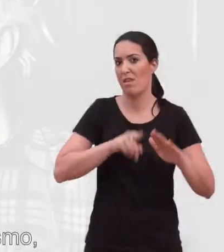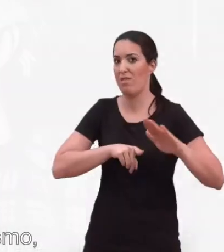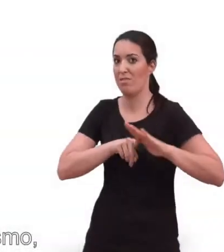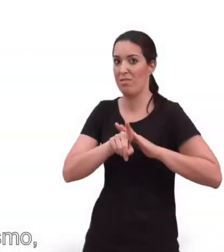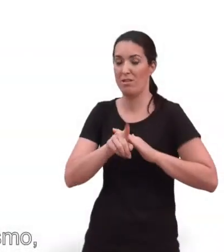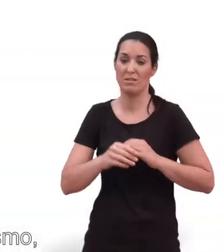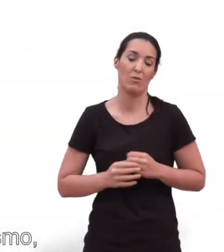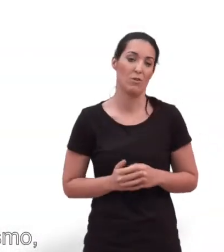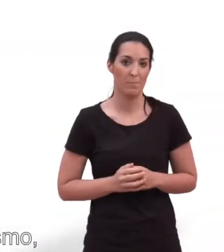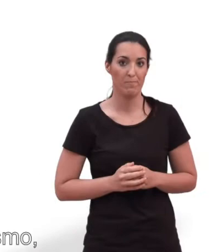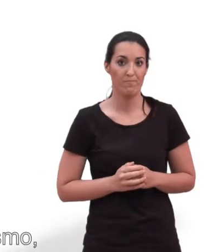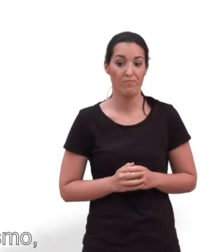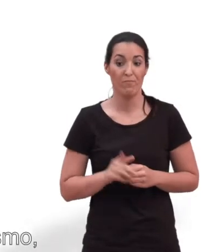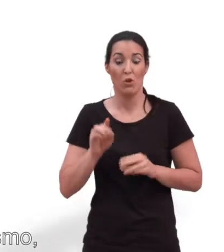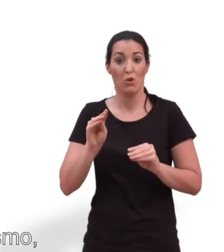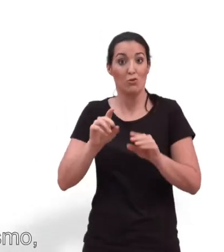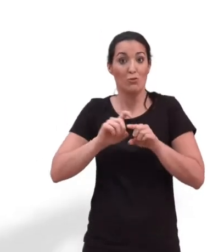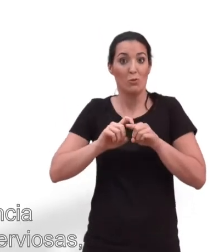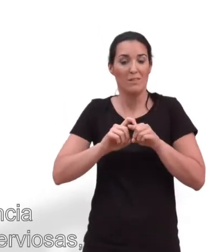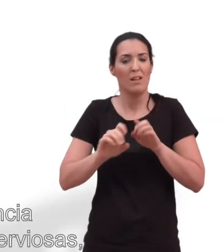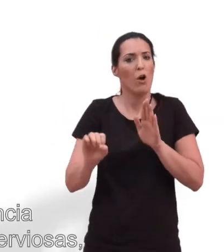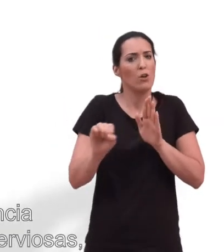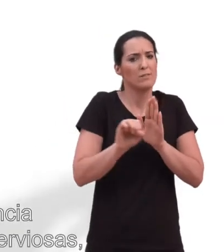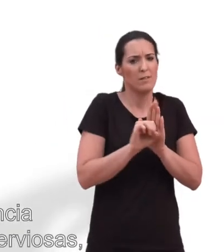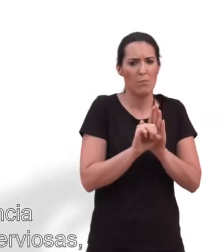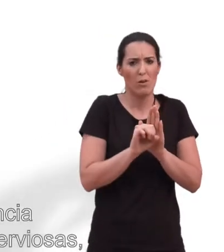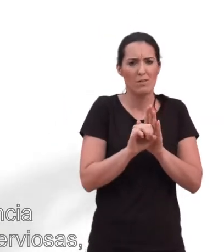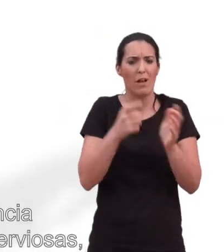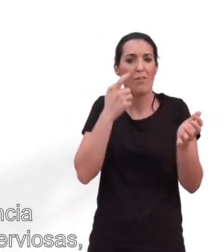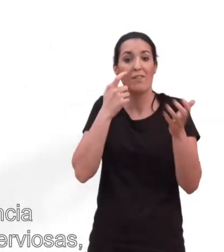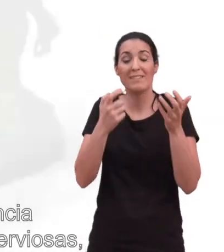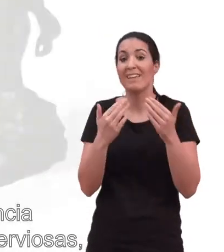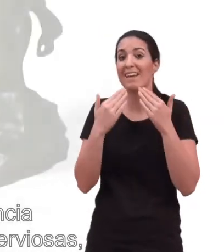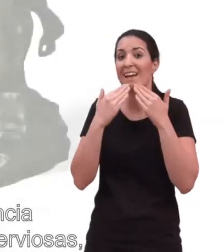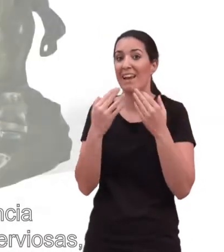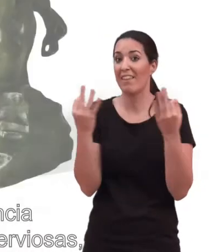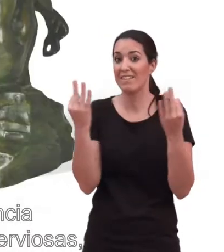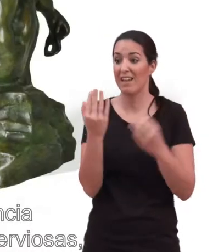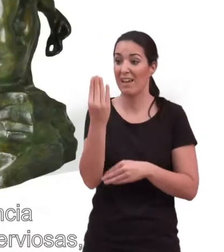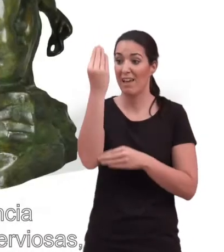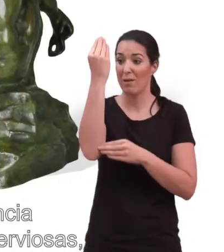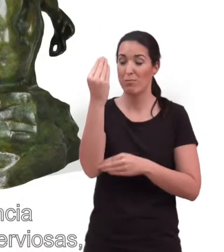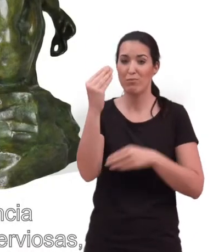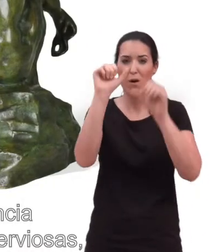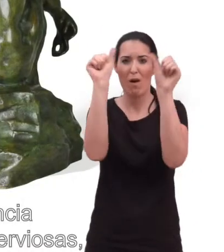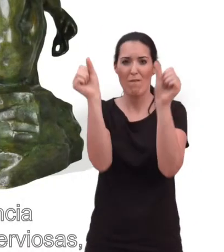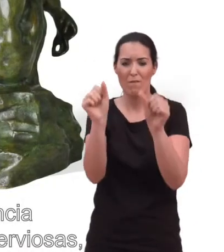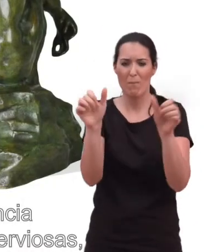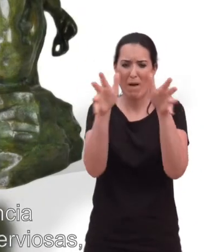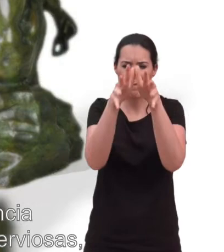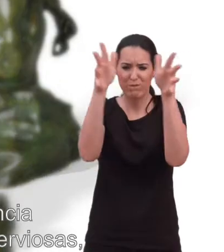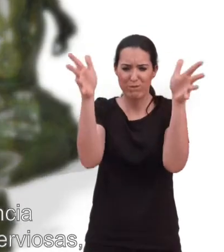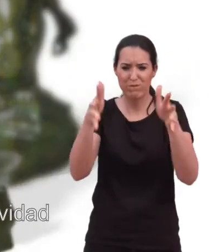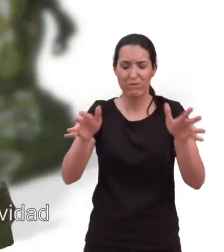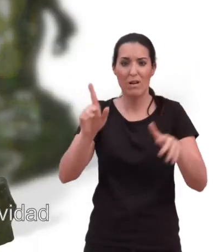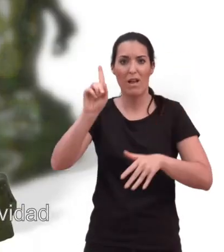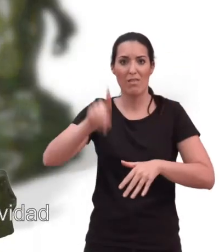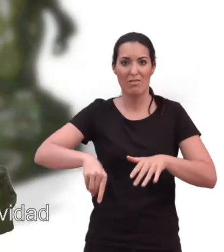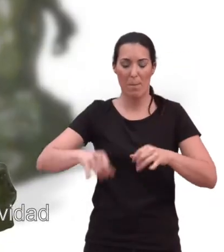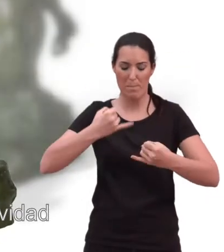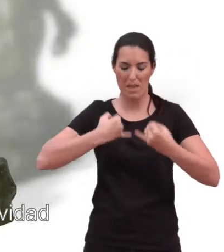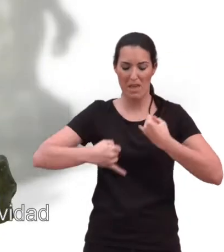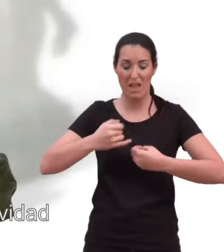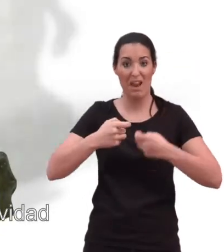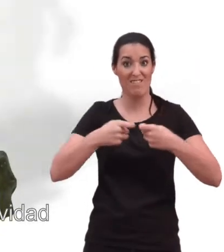estilo, deudor del simbolismo, se distingue por la preeminencia de formas abruptas y cadencias nerviosas, además de